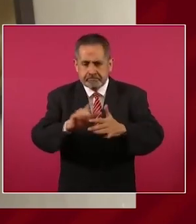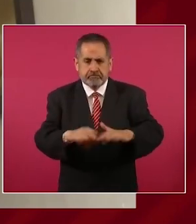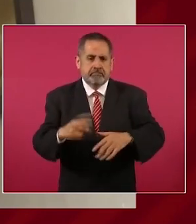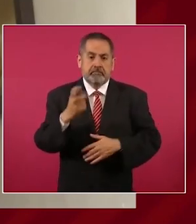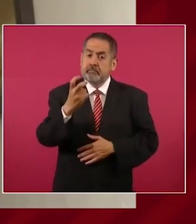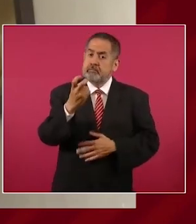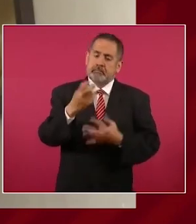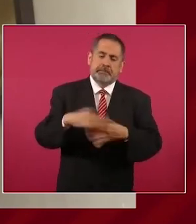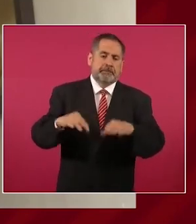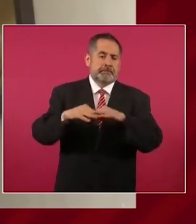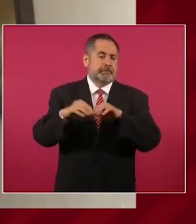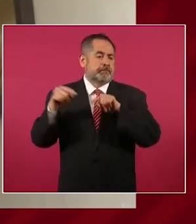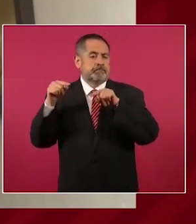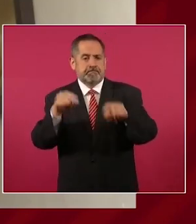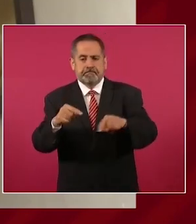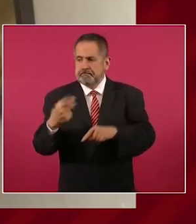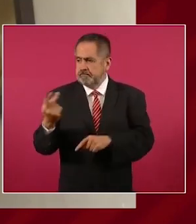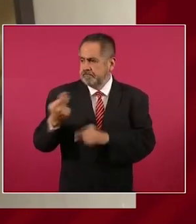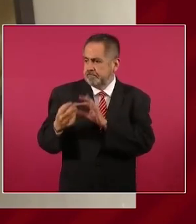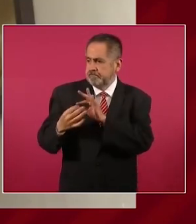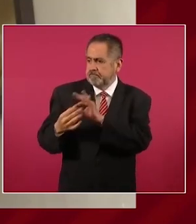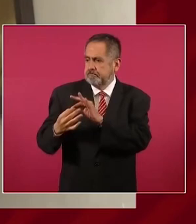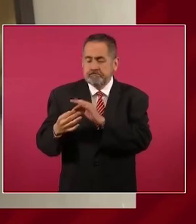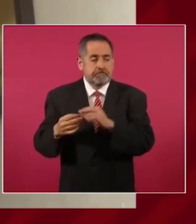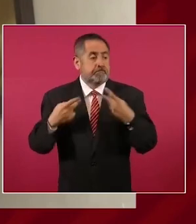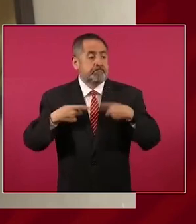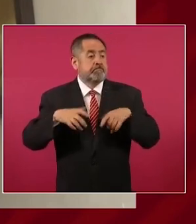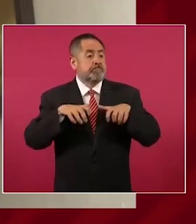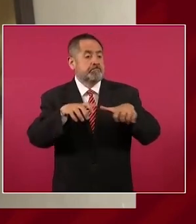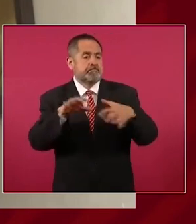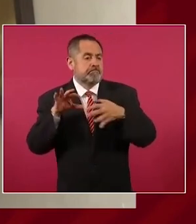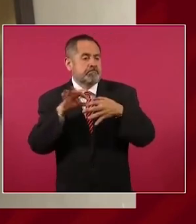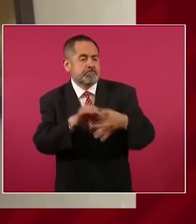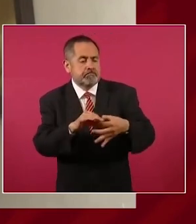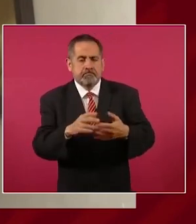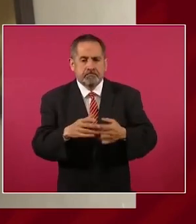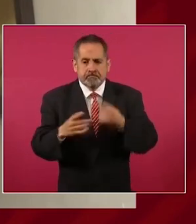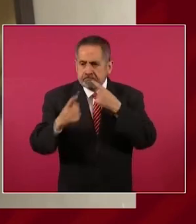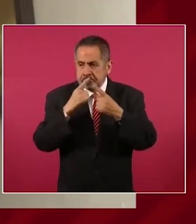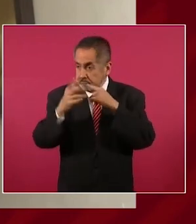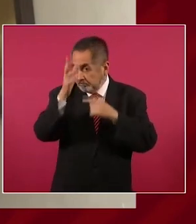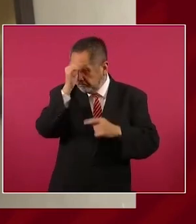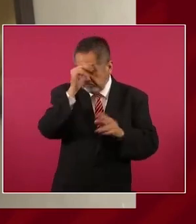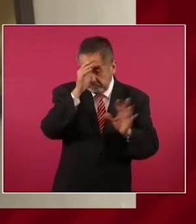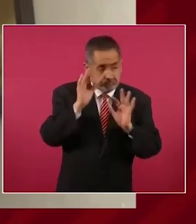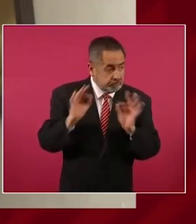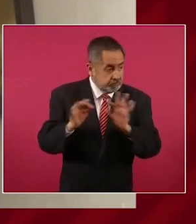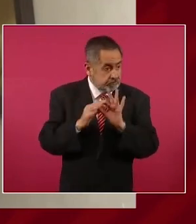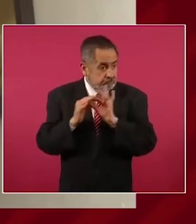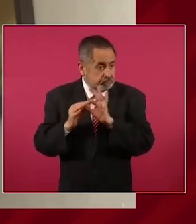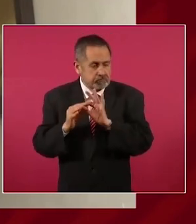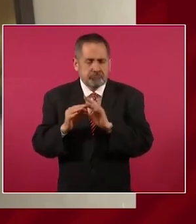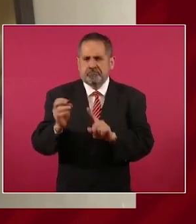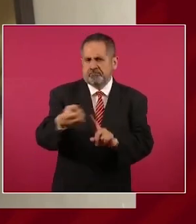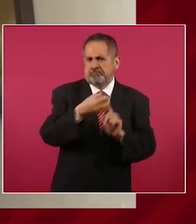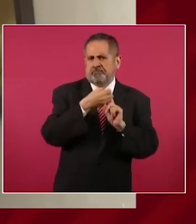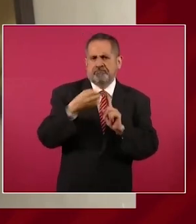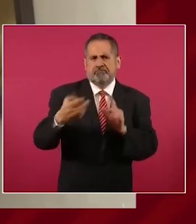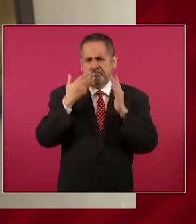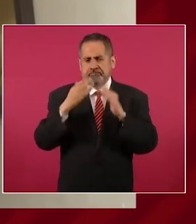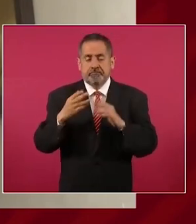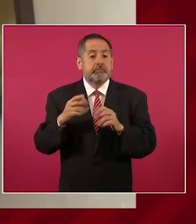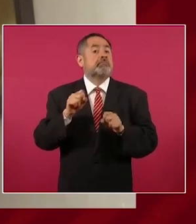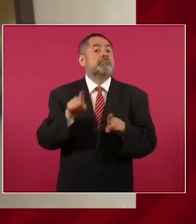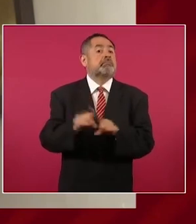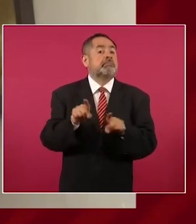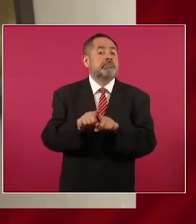más importantes de coordinación con la población. Nos estamos coordinando de una manera excelente también con la